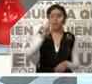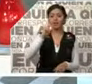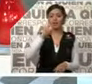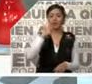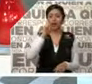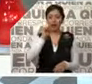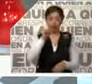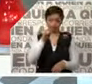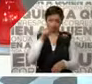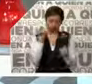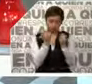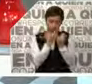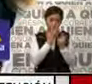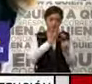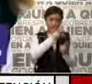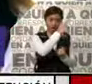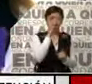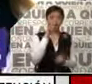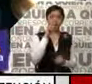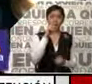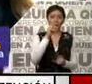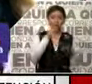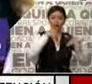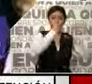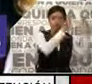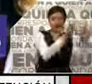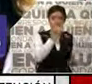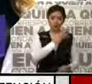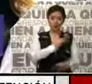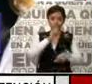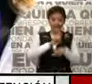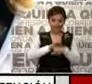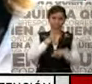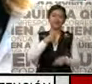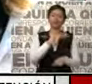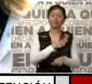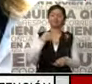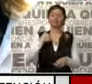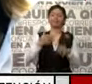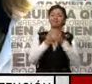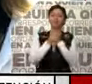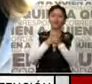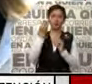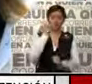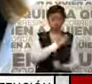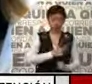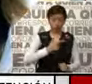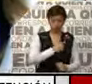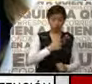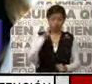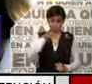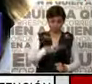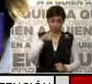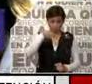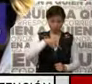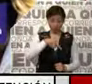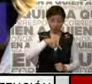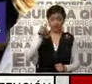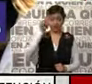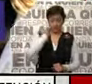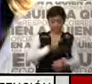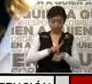encuentra Fabiola García. ¿Cómo estás, Fabi? Muy buenos días. Hola, Susana, muy buenos días, saludo con muchísimo gusto. Igualmente. Efectivamente, el día de hoy, lunes,